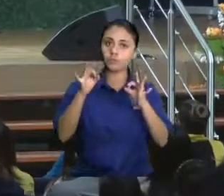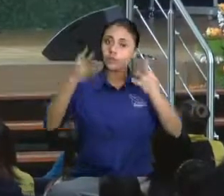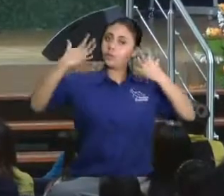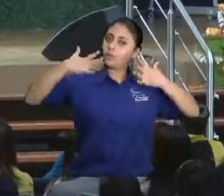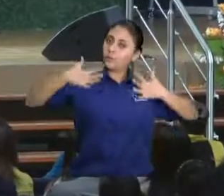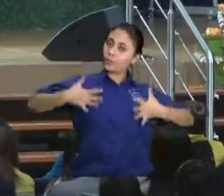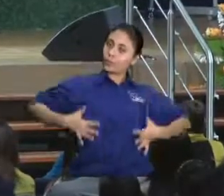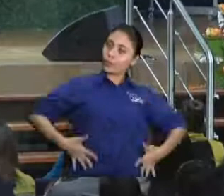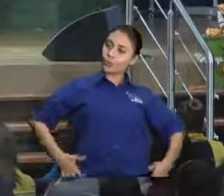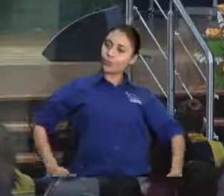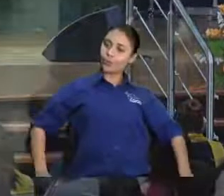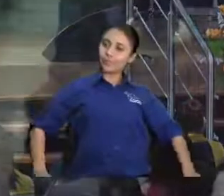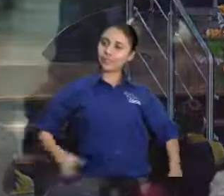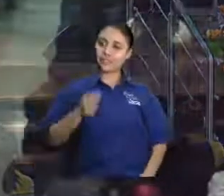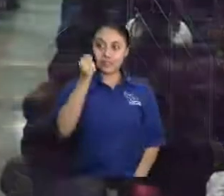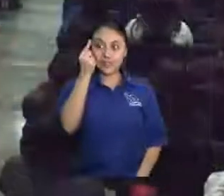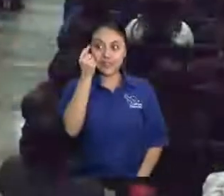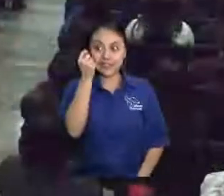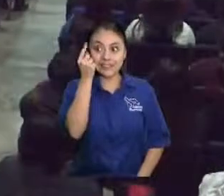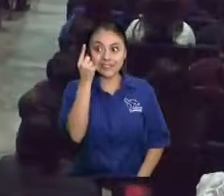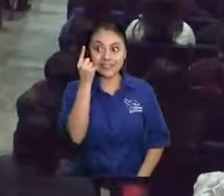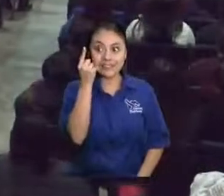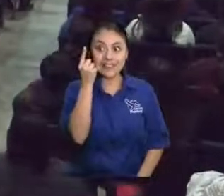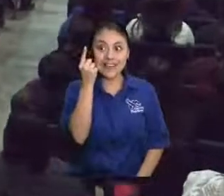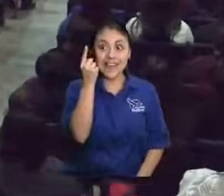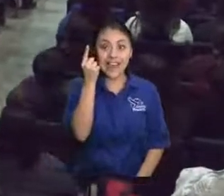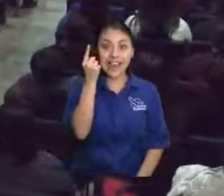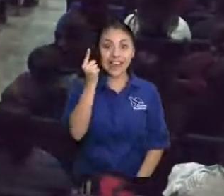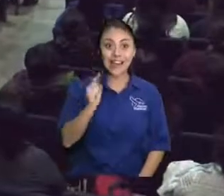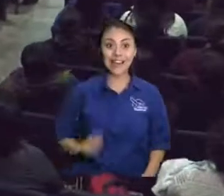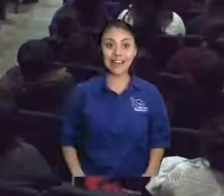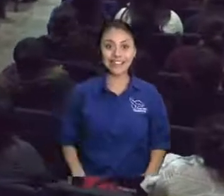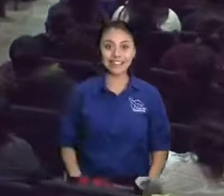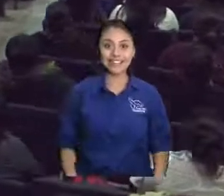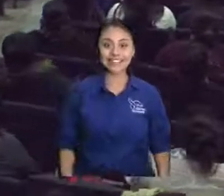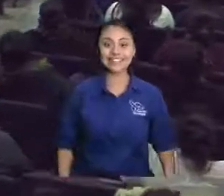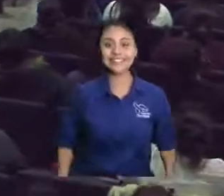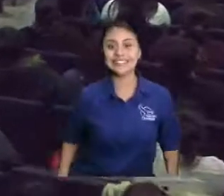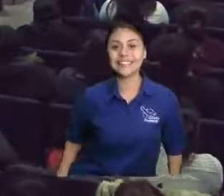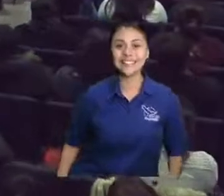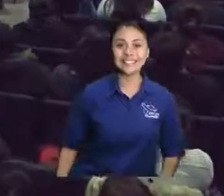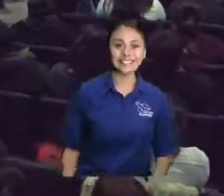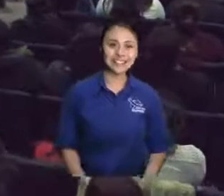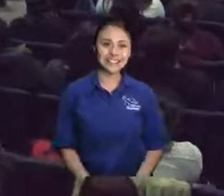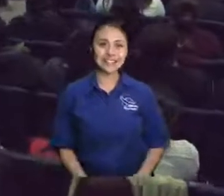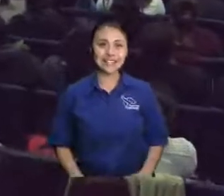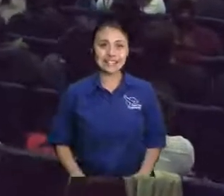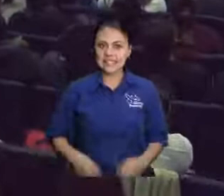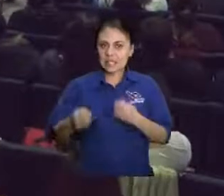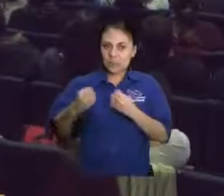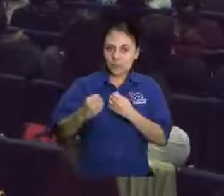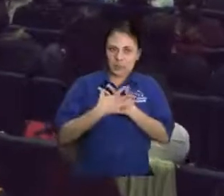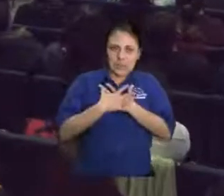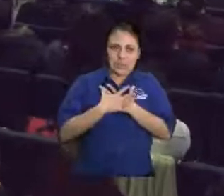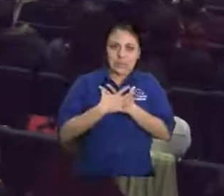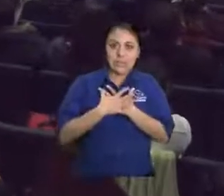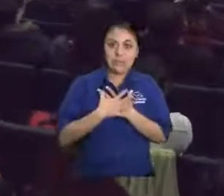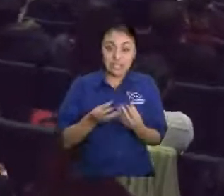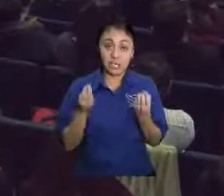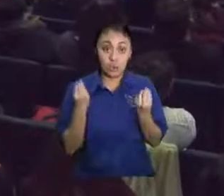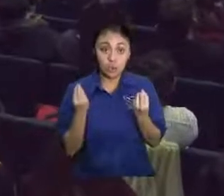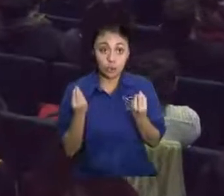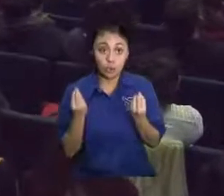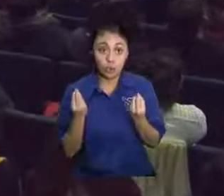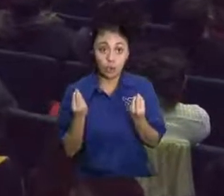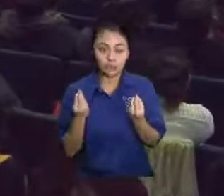solo que tengamos algunas tendencias meras extrañas, usaríamos un pantalón blanco apretado, ¿va?